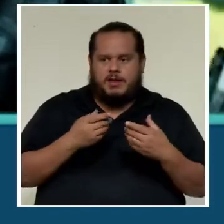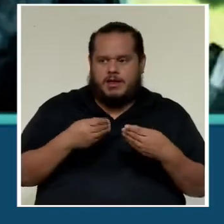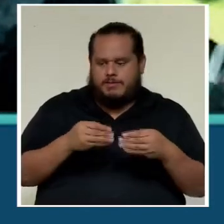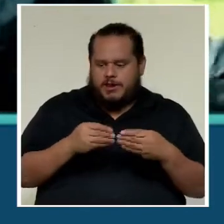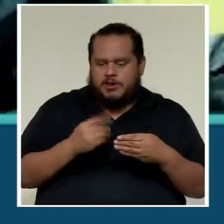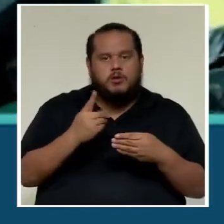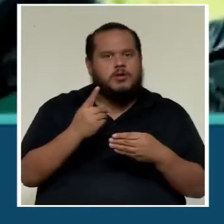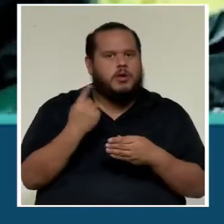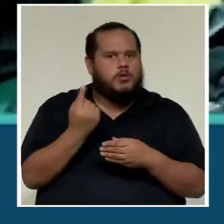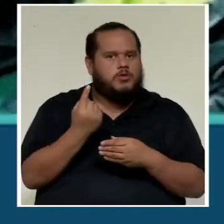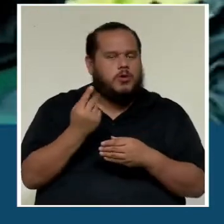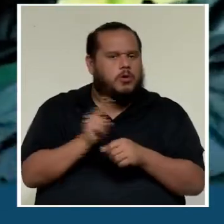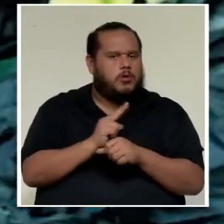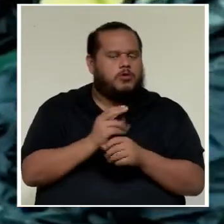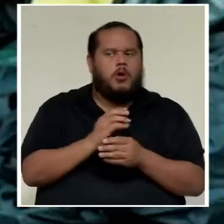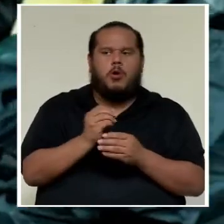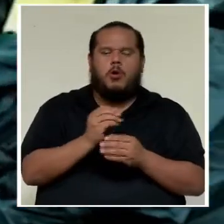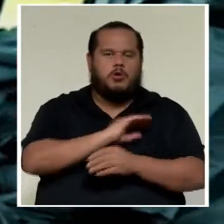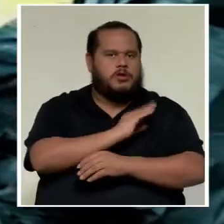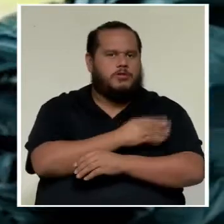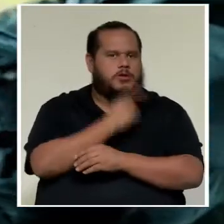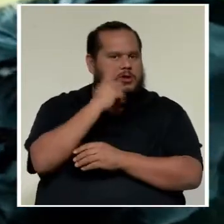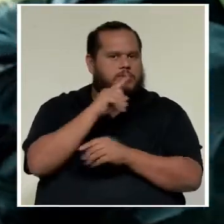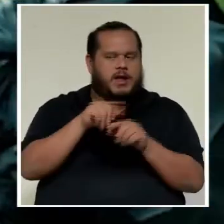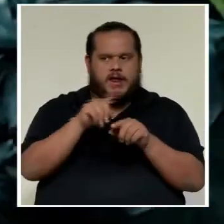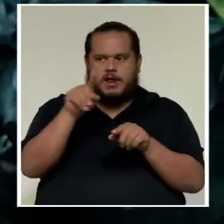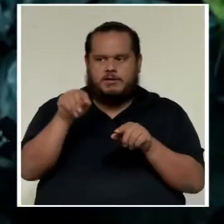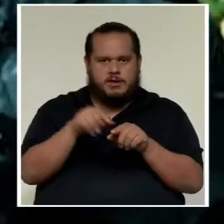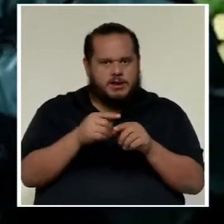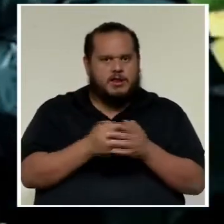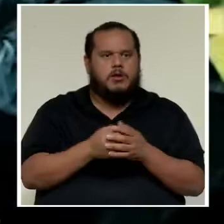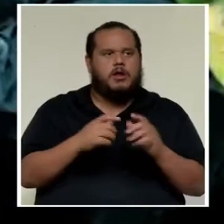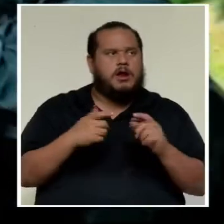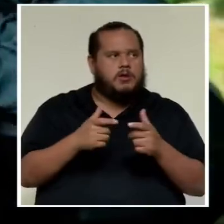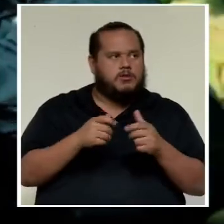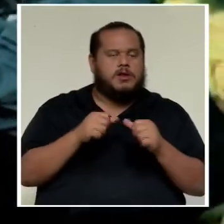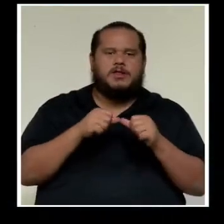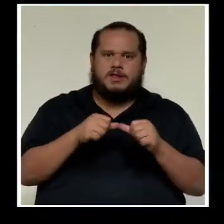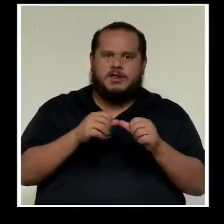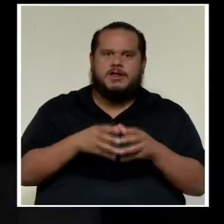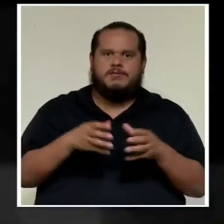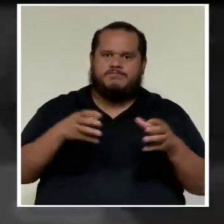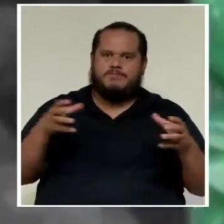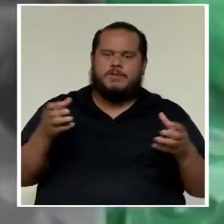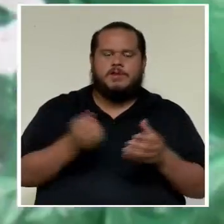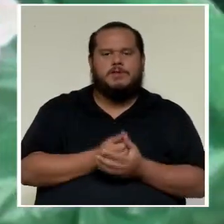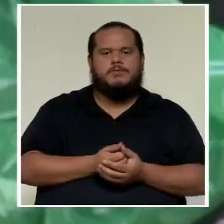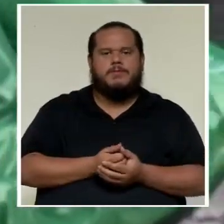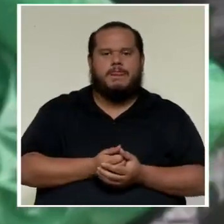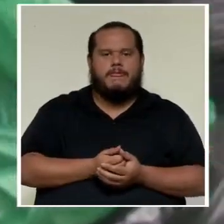ejemplo, o los esfuerzos aislados para el reciclaje, la basura sigue creciendo.